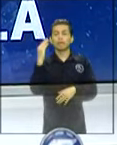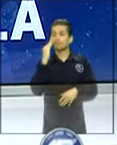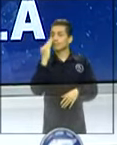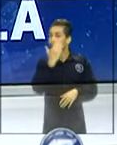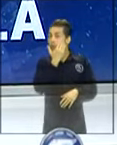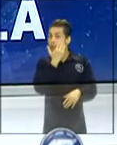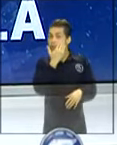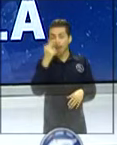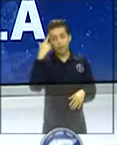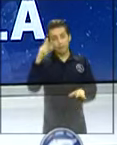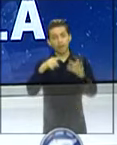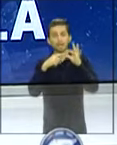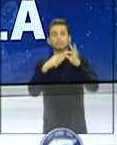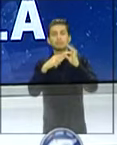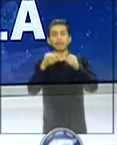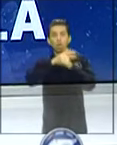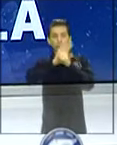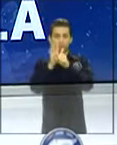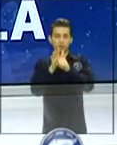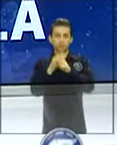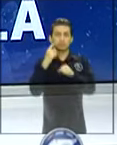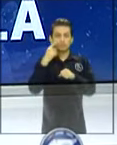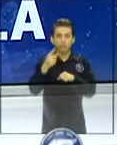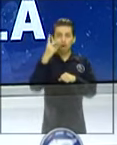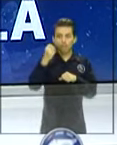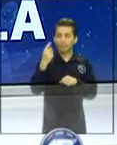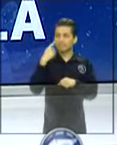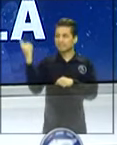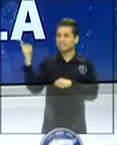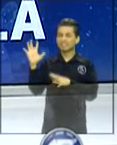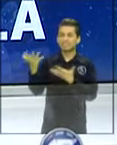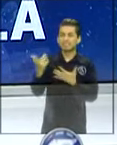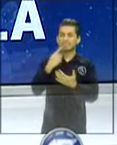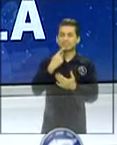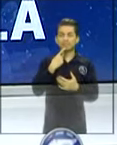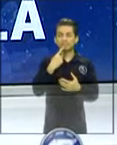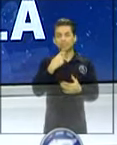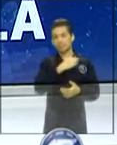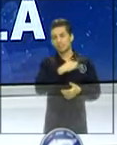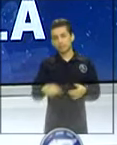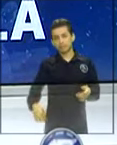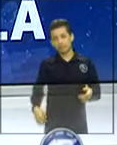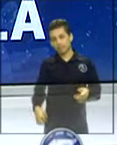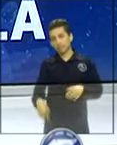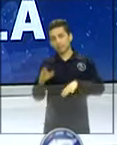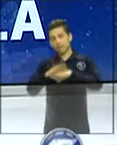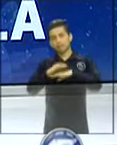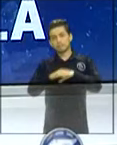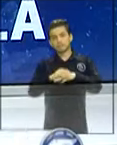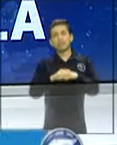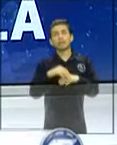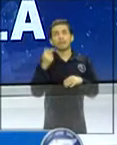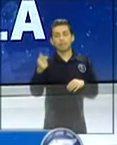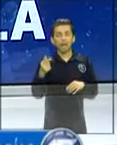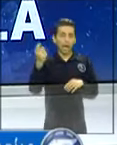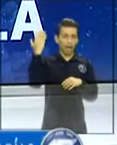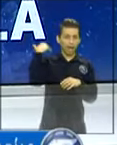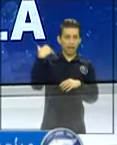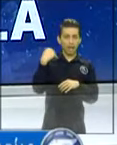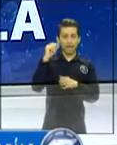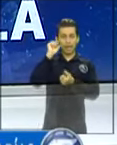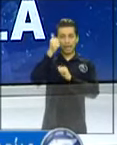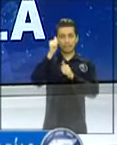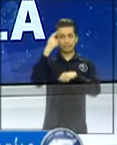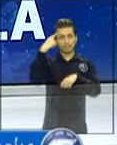otras cosas. Pero vamos a refrescar el momento en el que nos hacía ver las disposiciones presidenciales que han estado vigentes los 15 días anteriores,